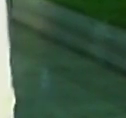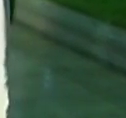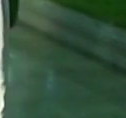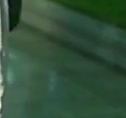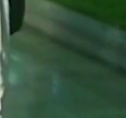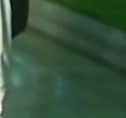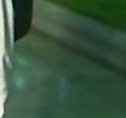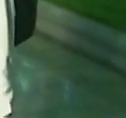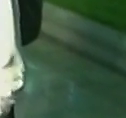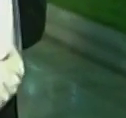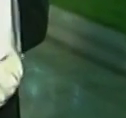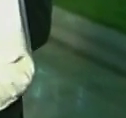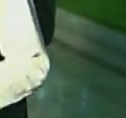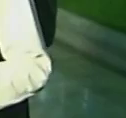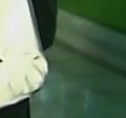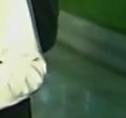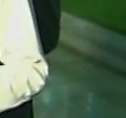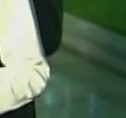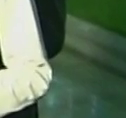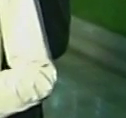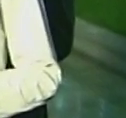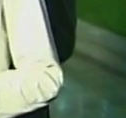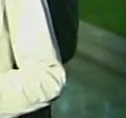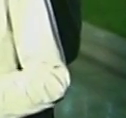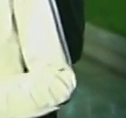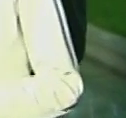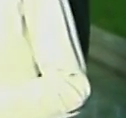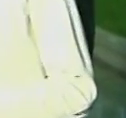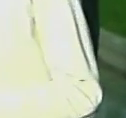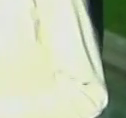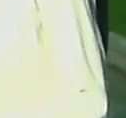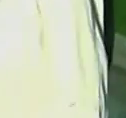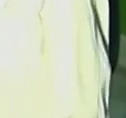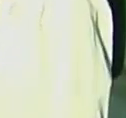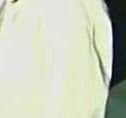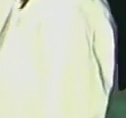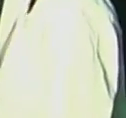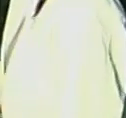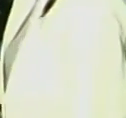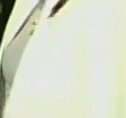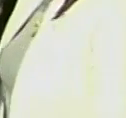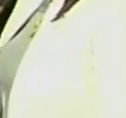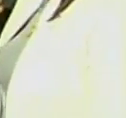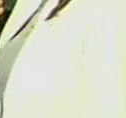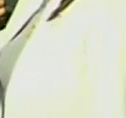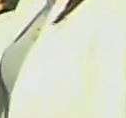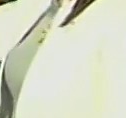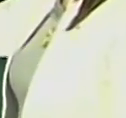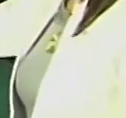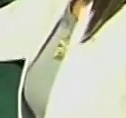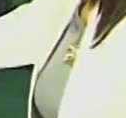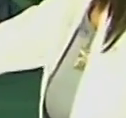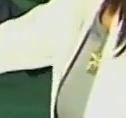Economía Diversificada, quien nos va a brindar declaraciones acerca de lo que sucedió el día de hoy. Coméntenos.